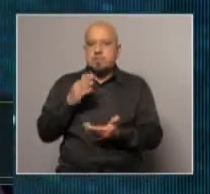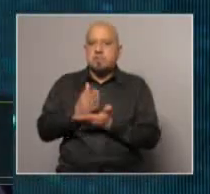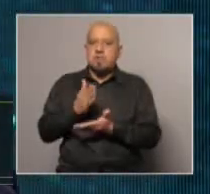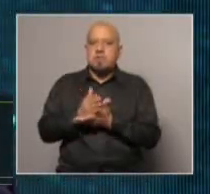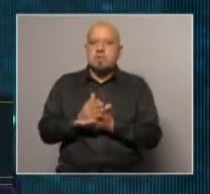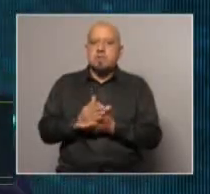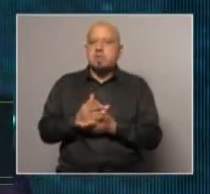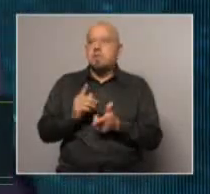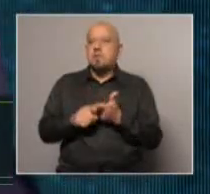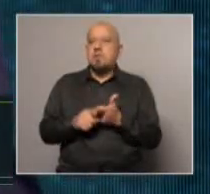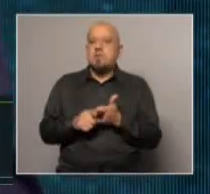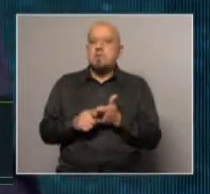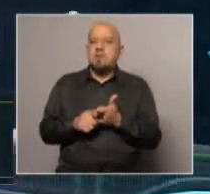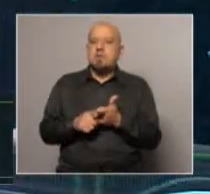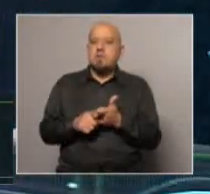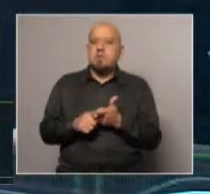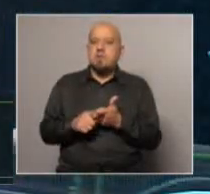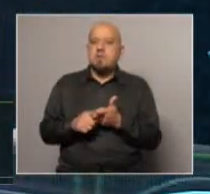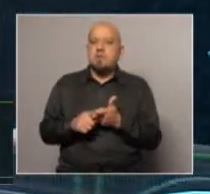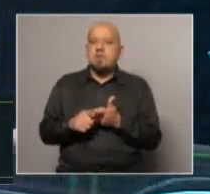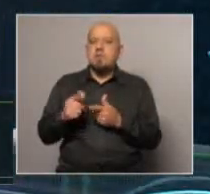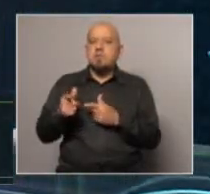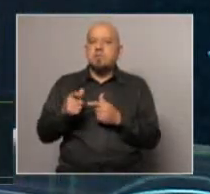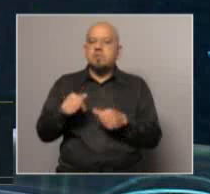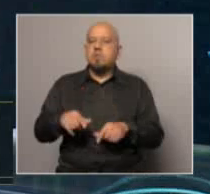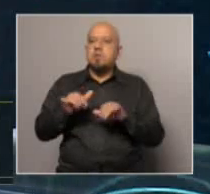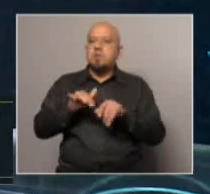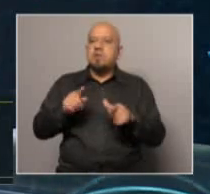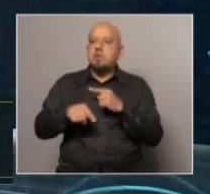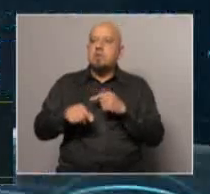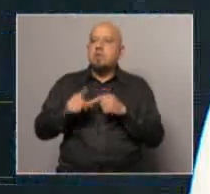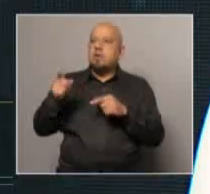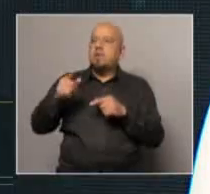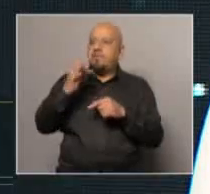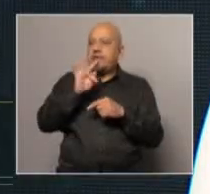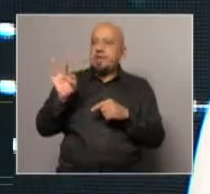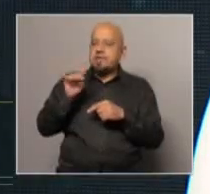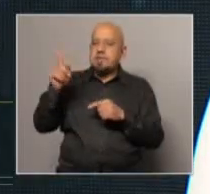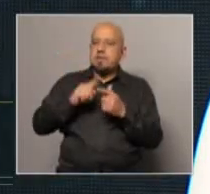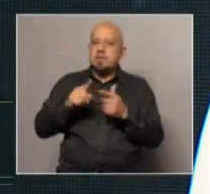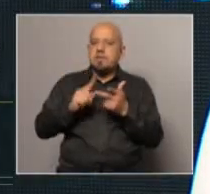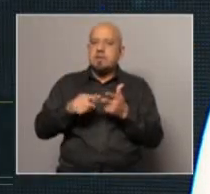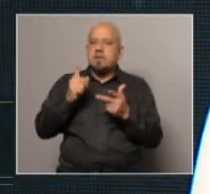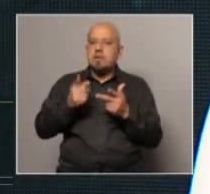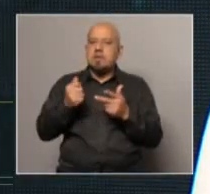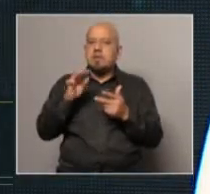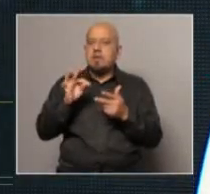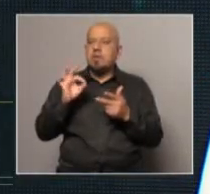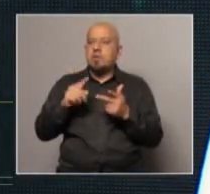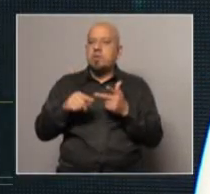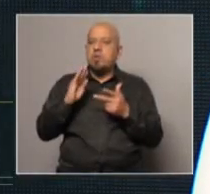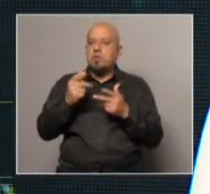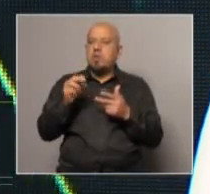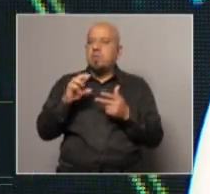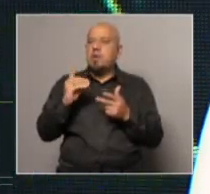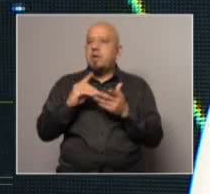Associated Press, sus artículos han sido publicados en Le Monde Diplomatique, en Gato Pardo, Revista Anfibia, Vice,